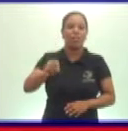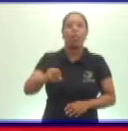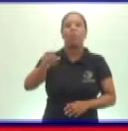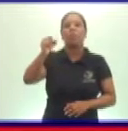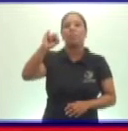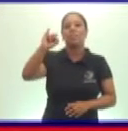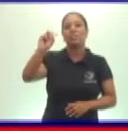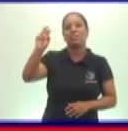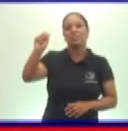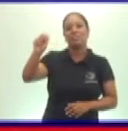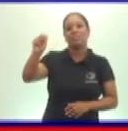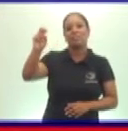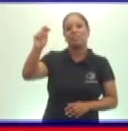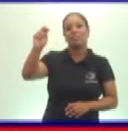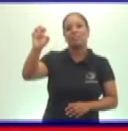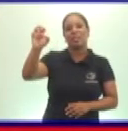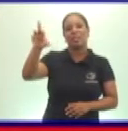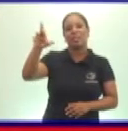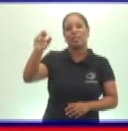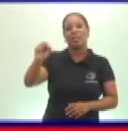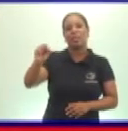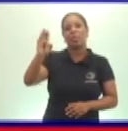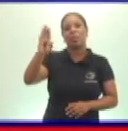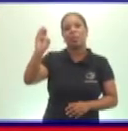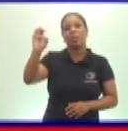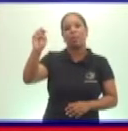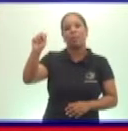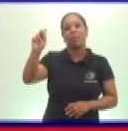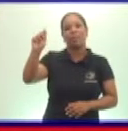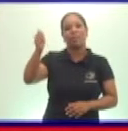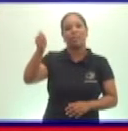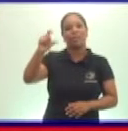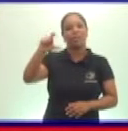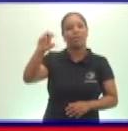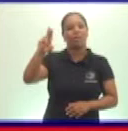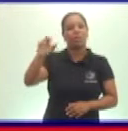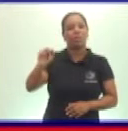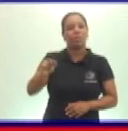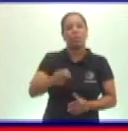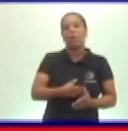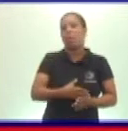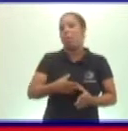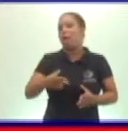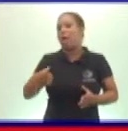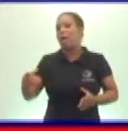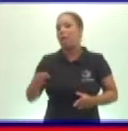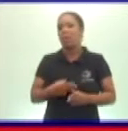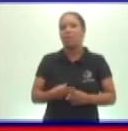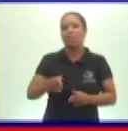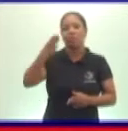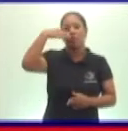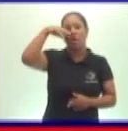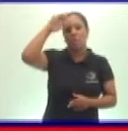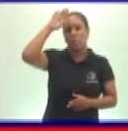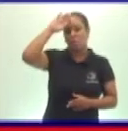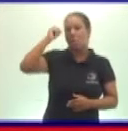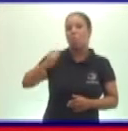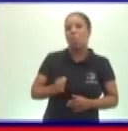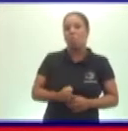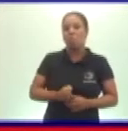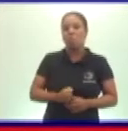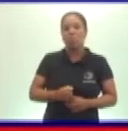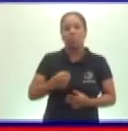el alzamiento y que a lo largo de la historia de Cuba tuvo una posición significativa, un patriota antes que nada.